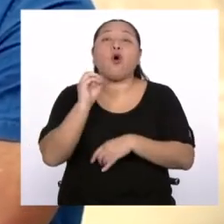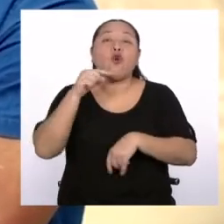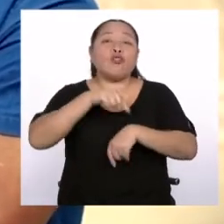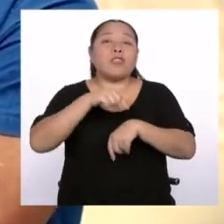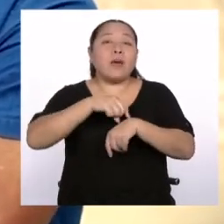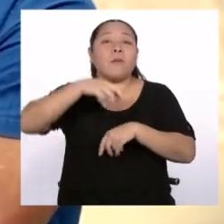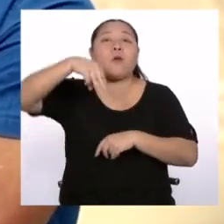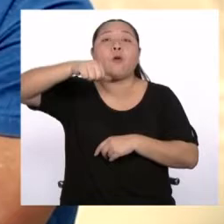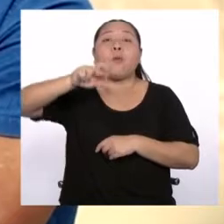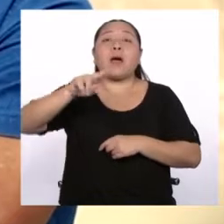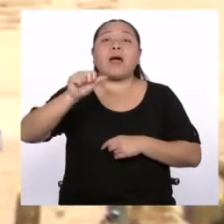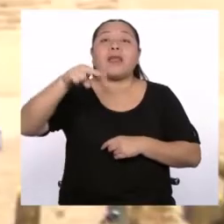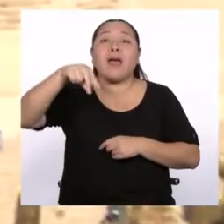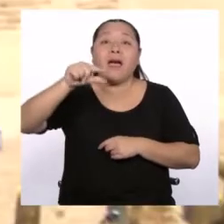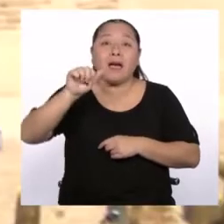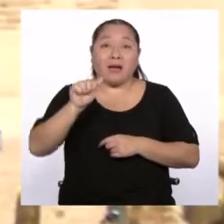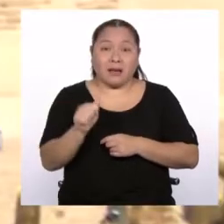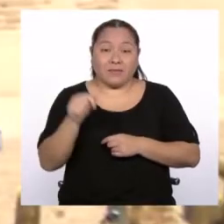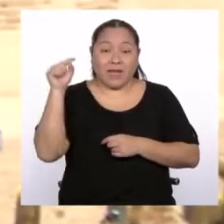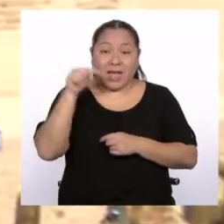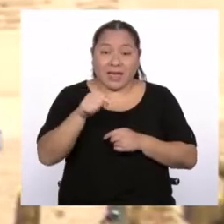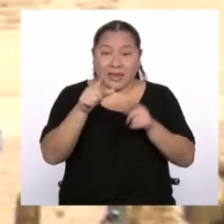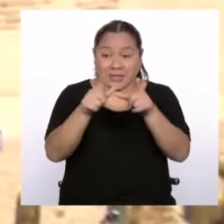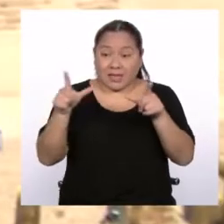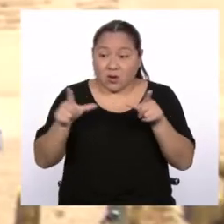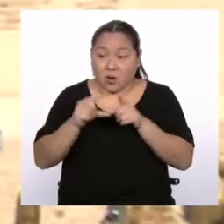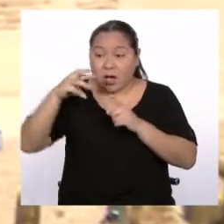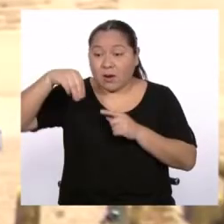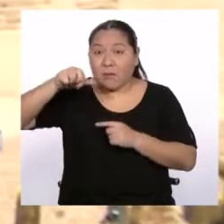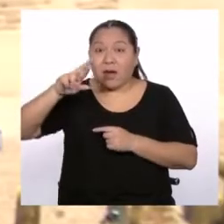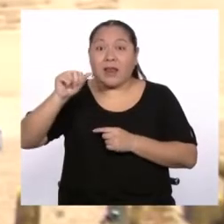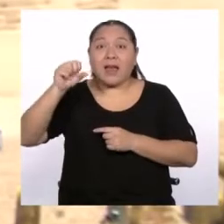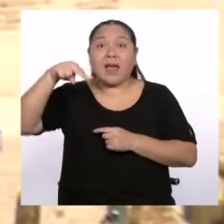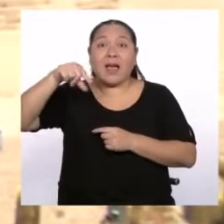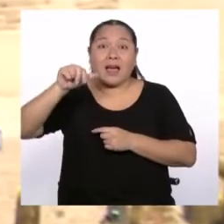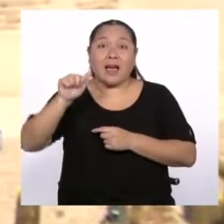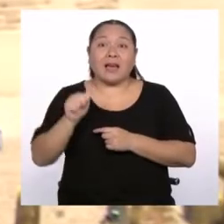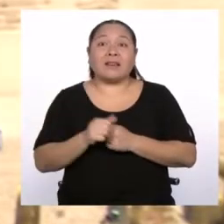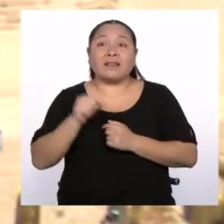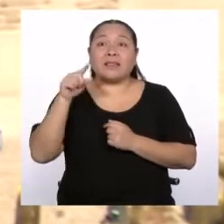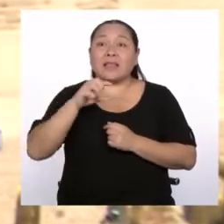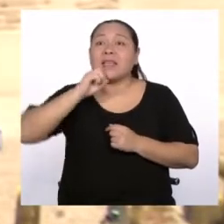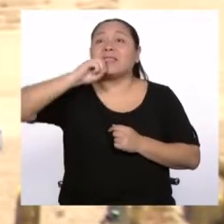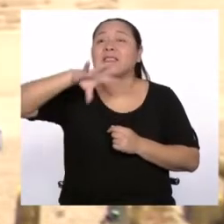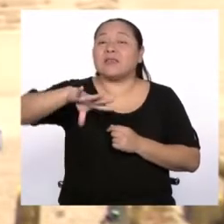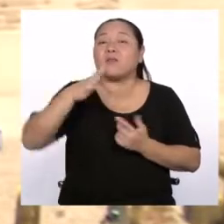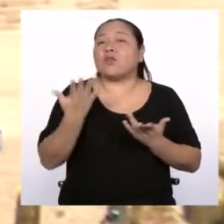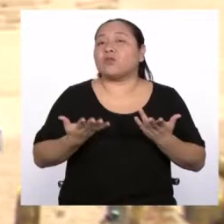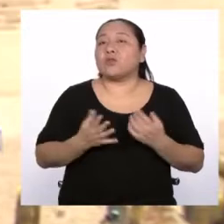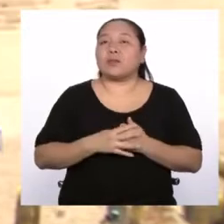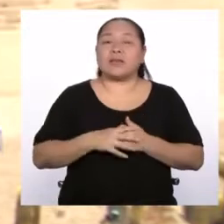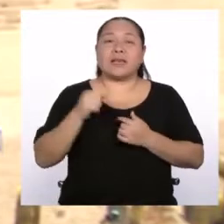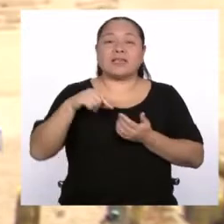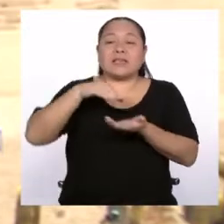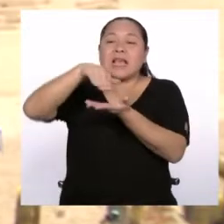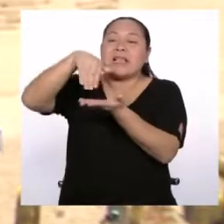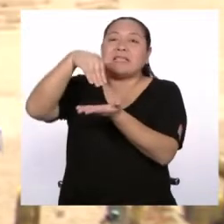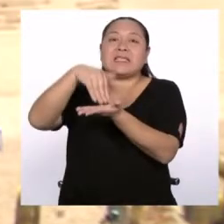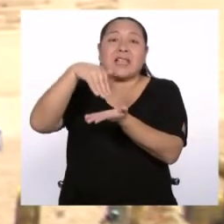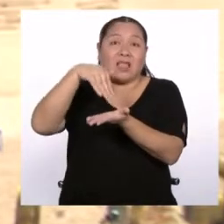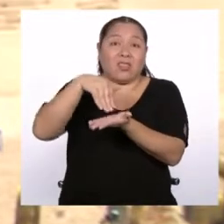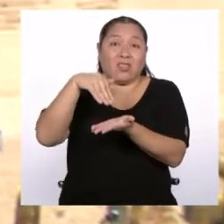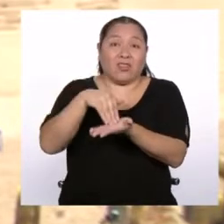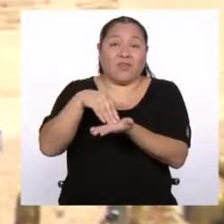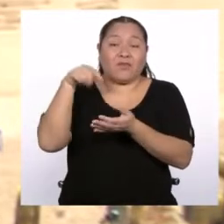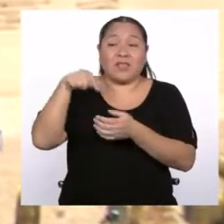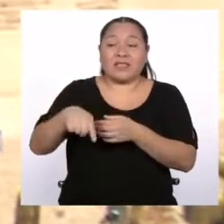tenemos justamente aquí en Maranga lo que podríamos denominar la capital.